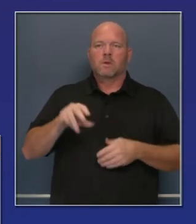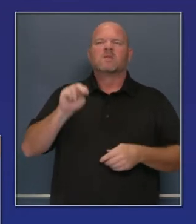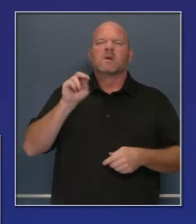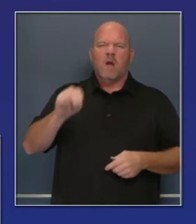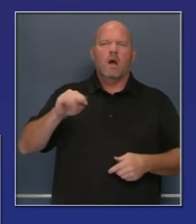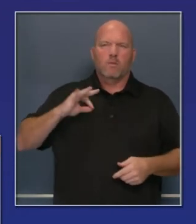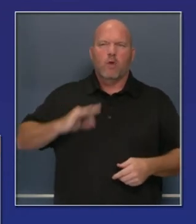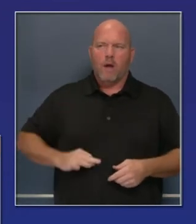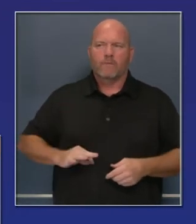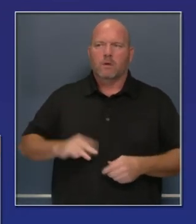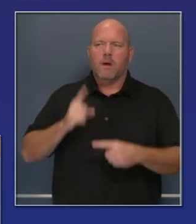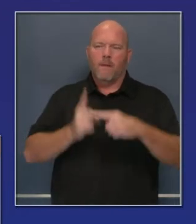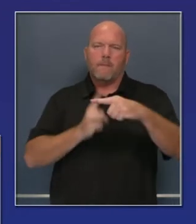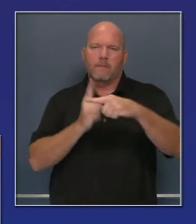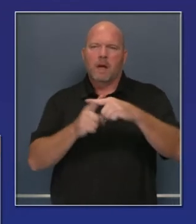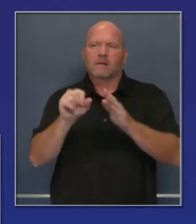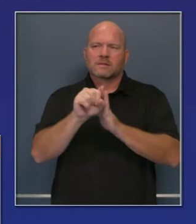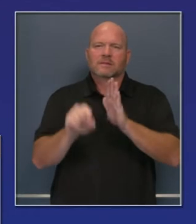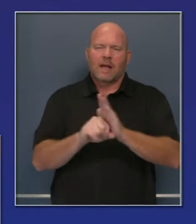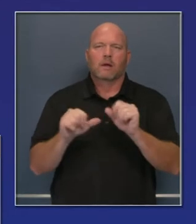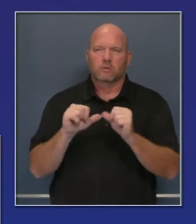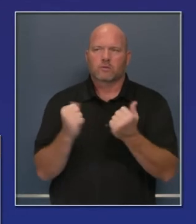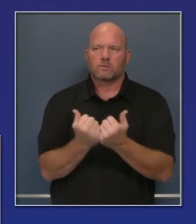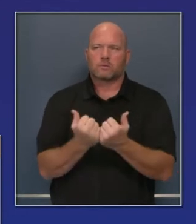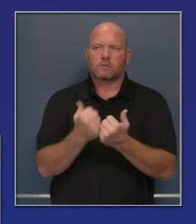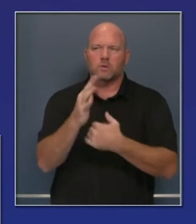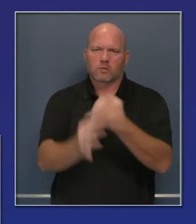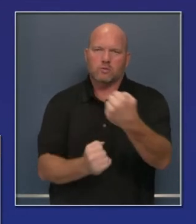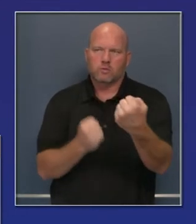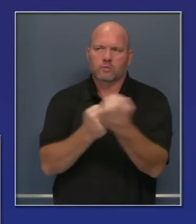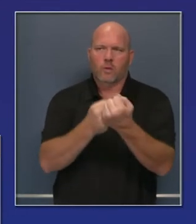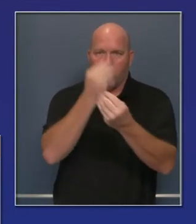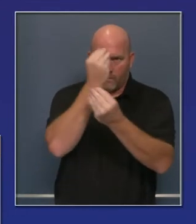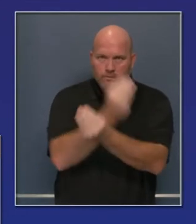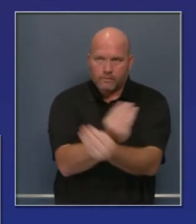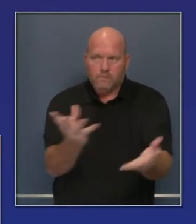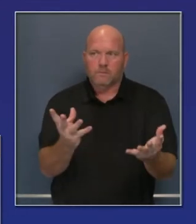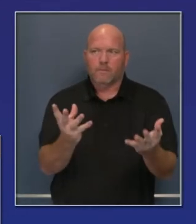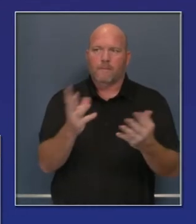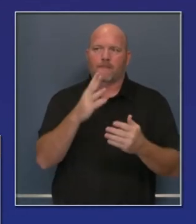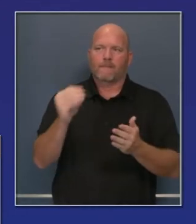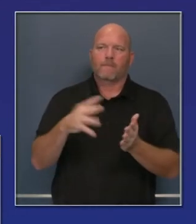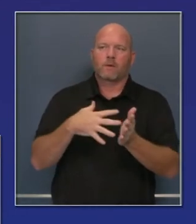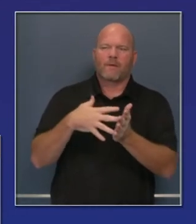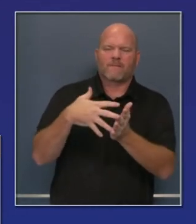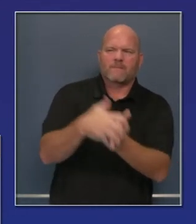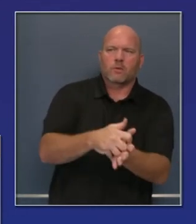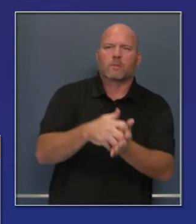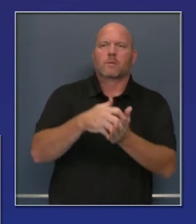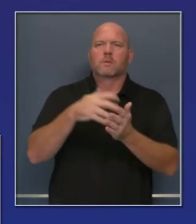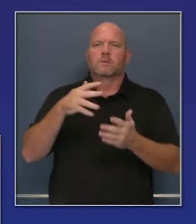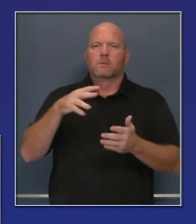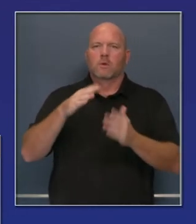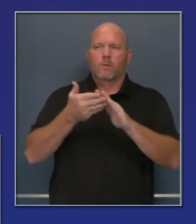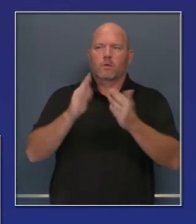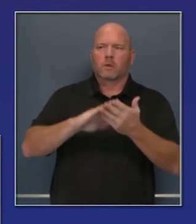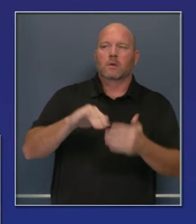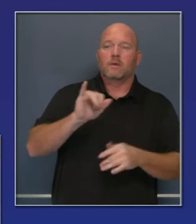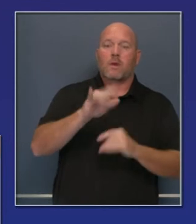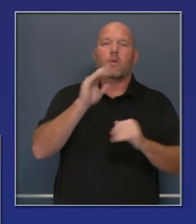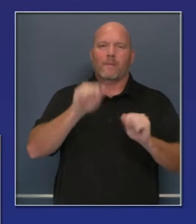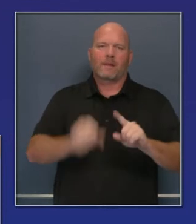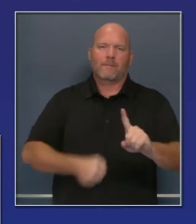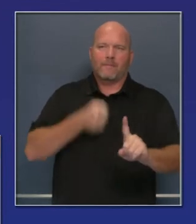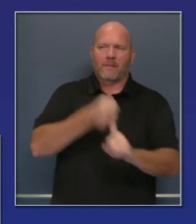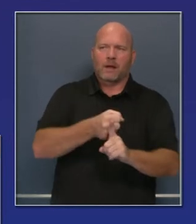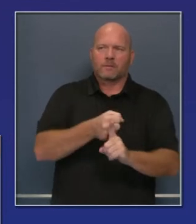afán de lucro y agencias estatales para ayudar a apoyar a las comunidades según sea necesario, aquellas que puedan